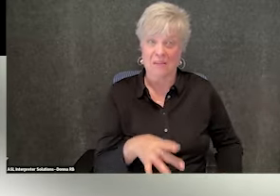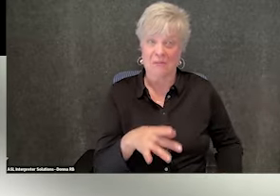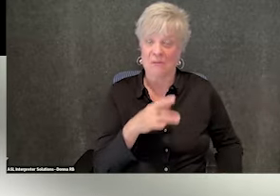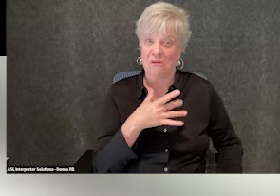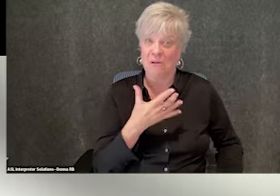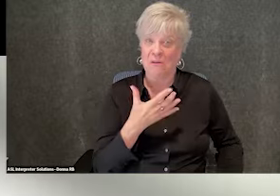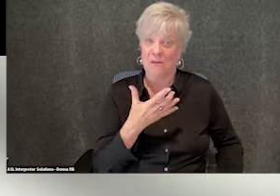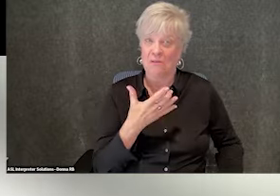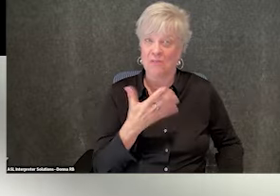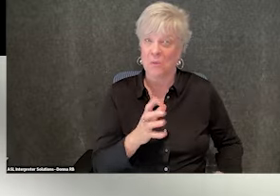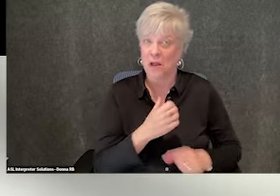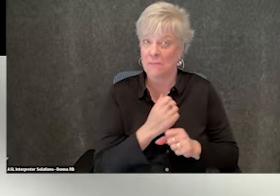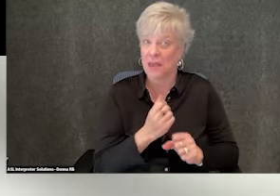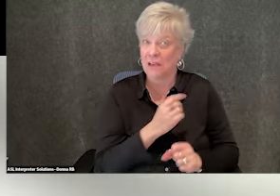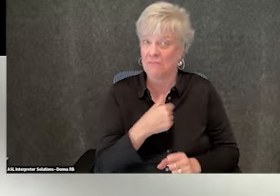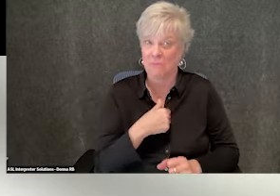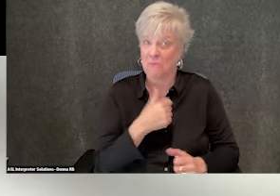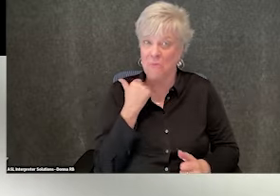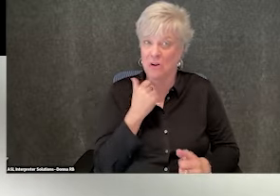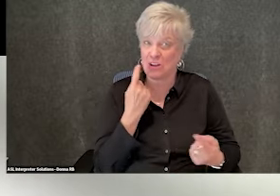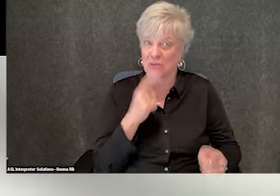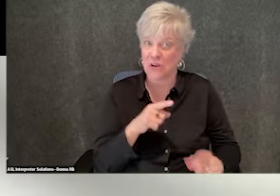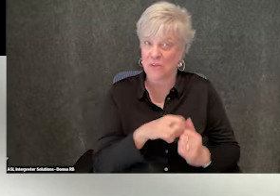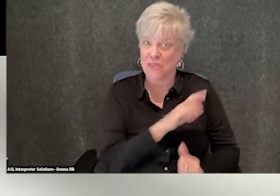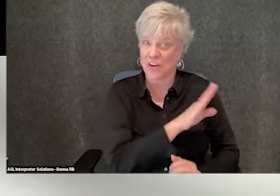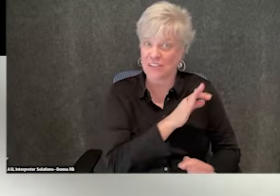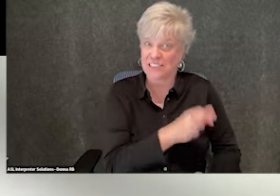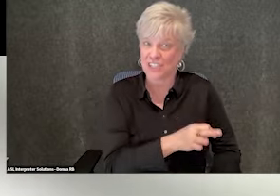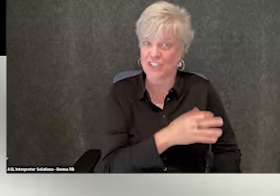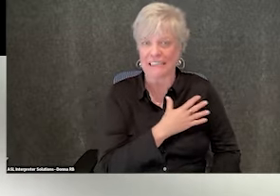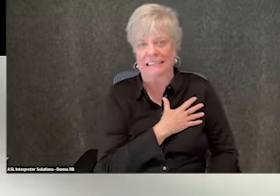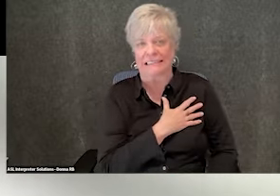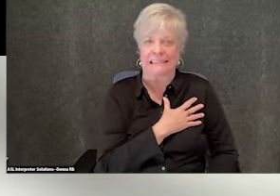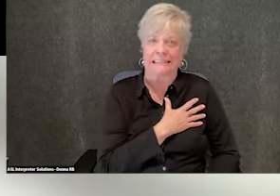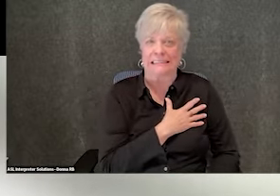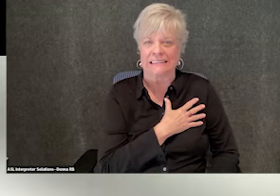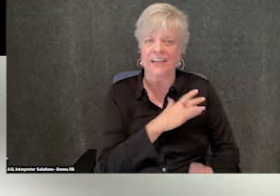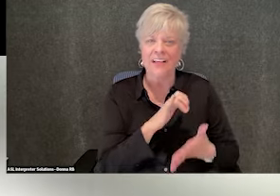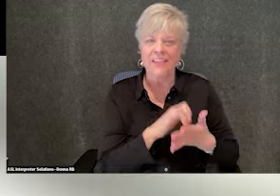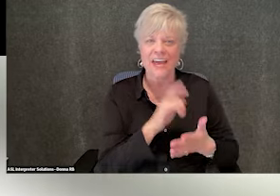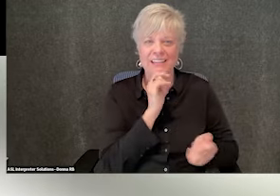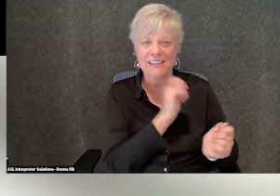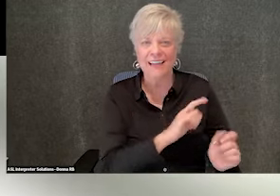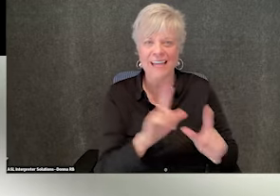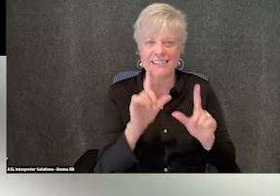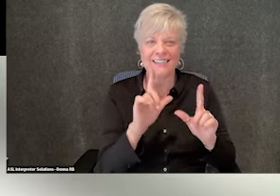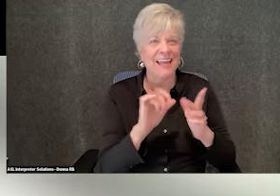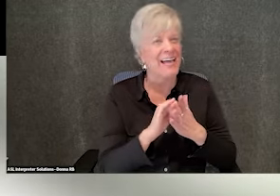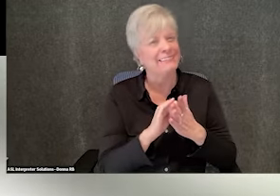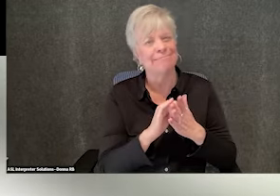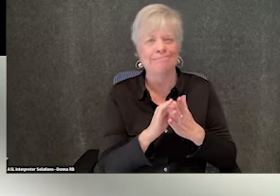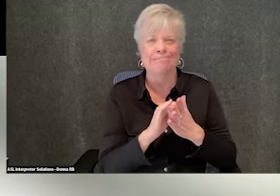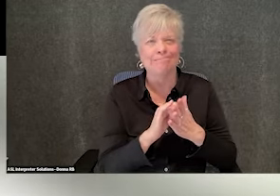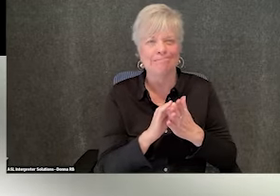la persona de tomar malas decisiones o tomar decisiones que con los cuales no estaríamos de acuerdo. Yo